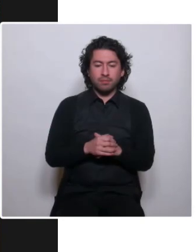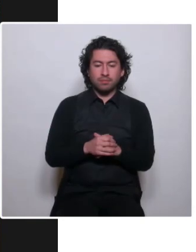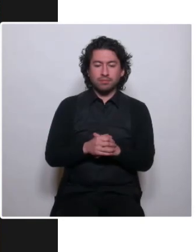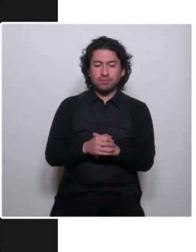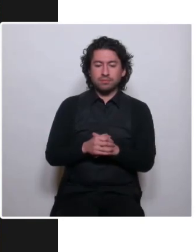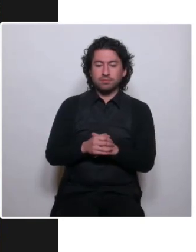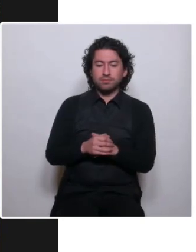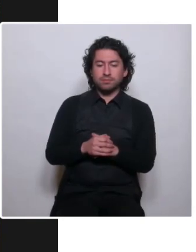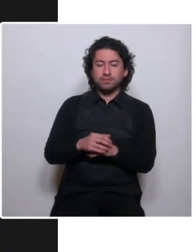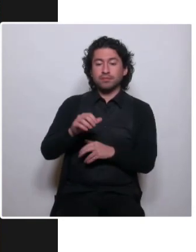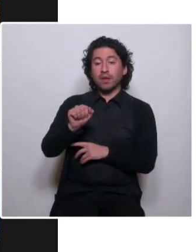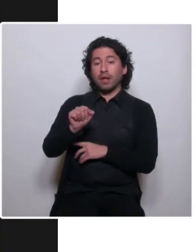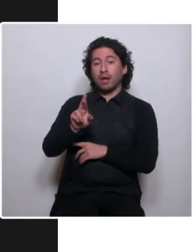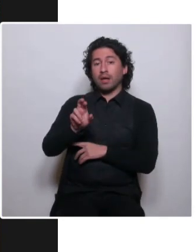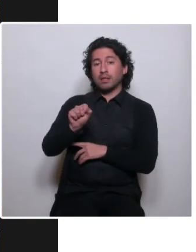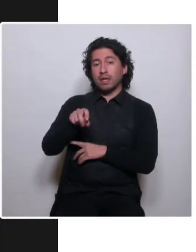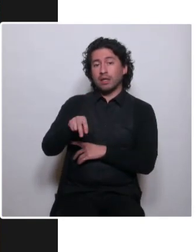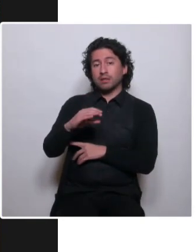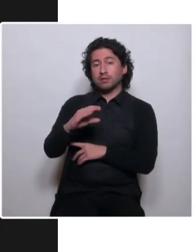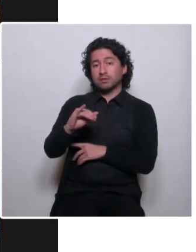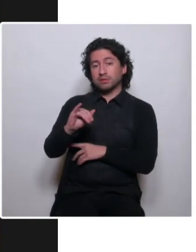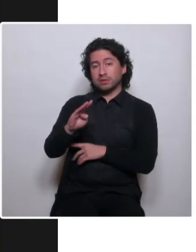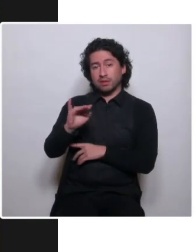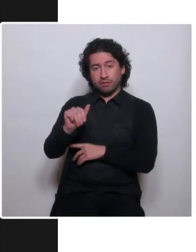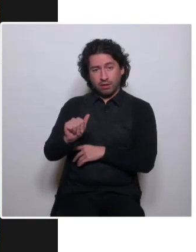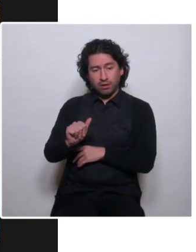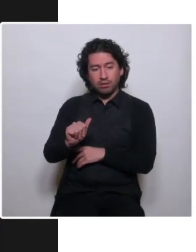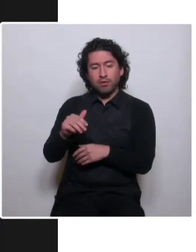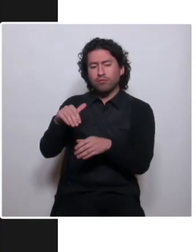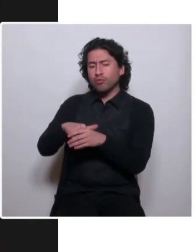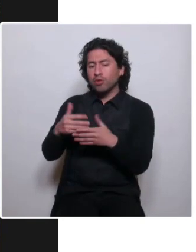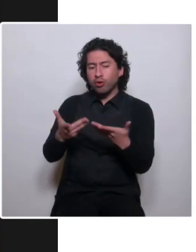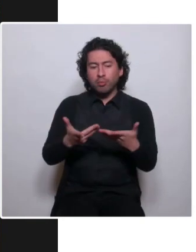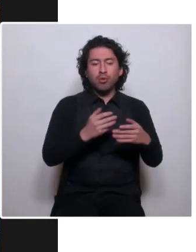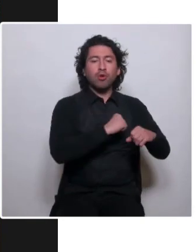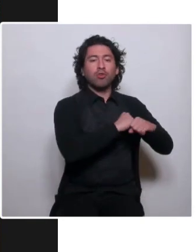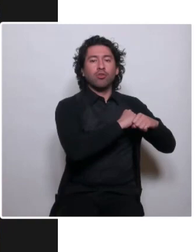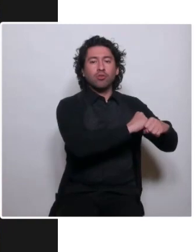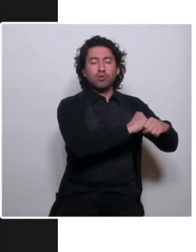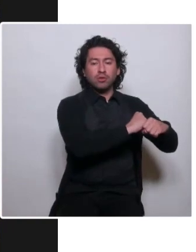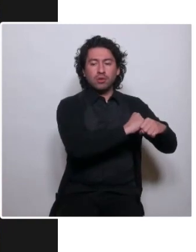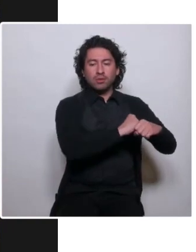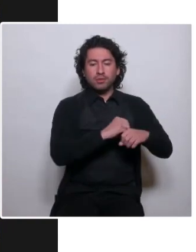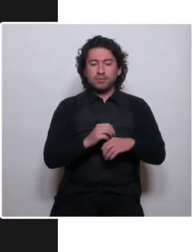Jorge Arancibia, ¿cómo vota? En contra, señor secretario.